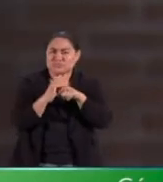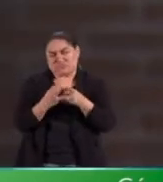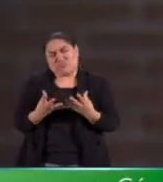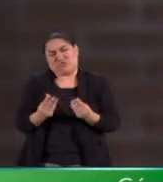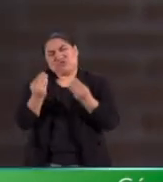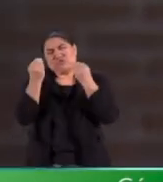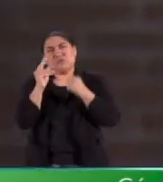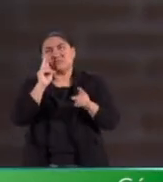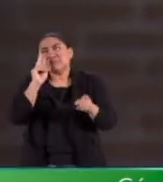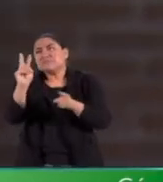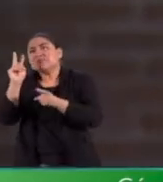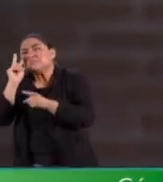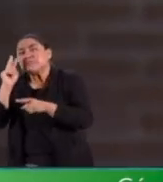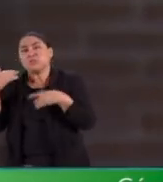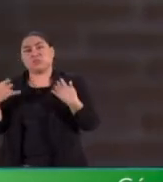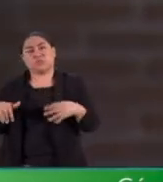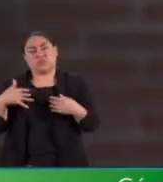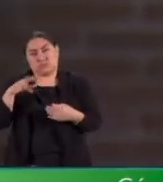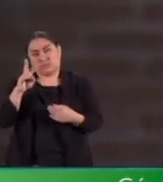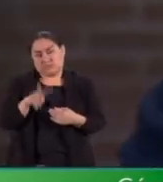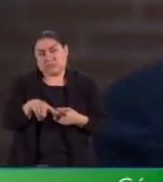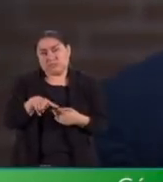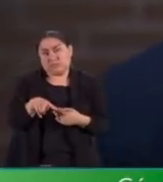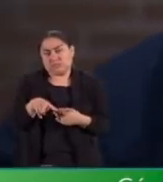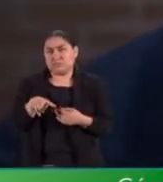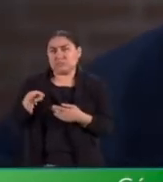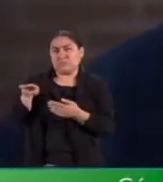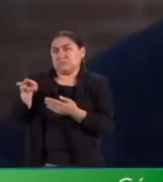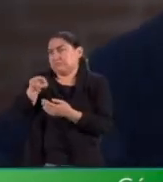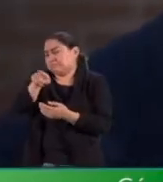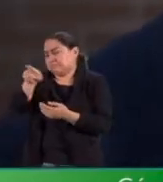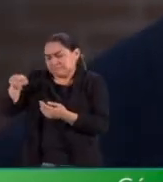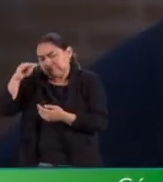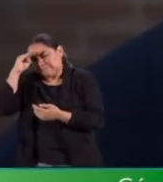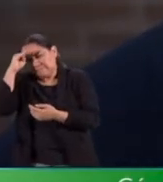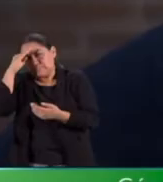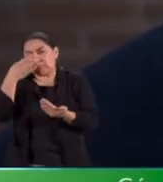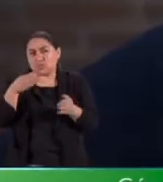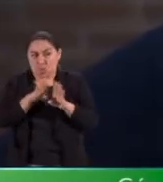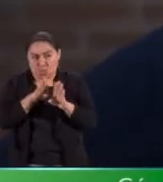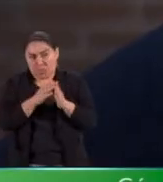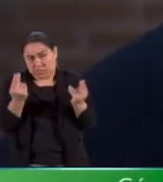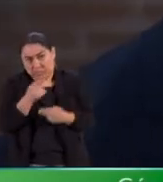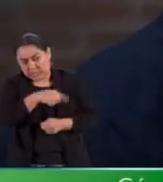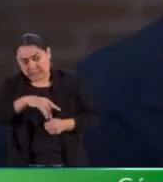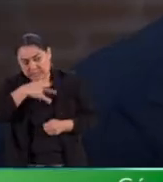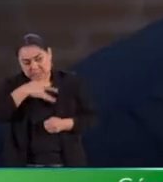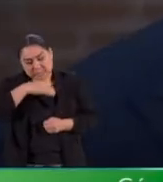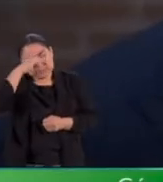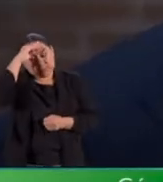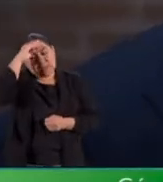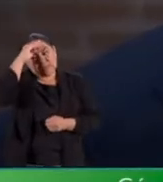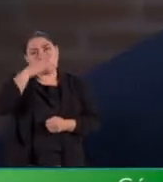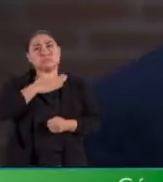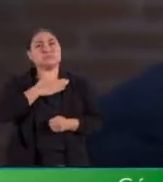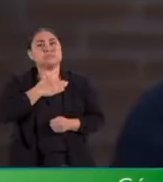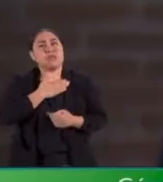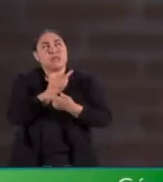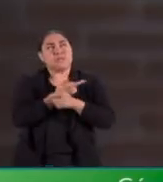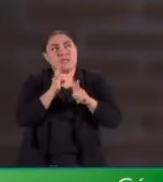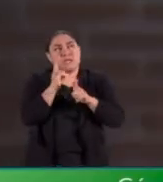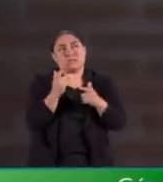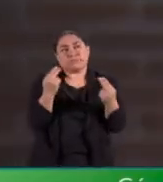el valor y el coraje que no están encontrando hoy para atreverse a pensar con independencia y en